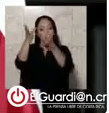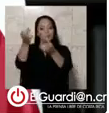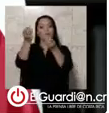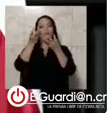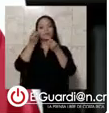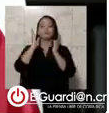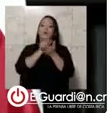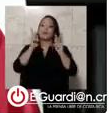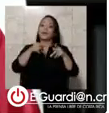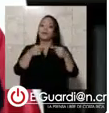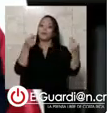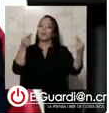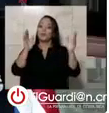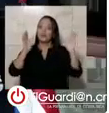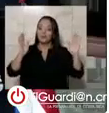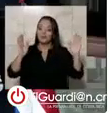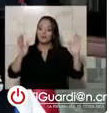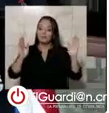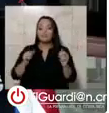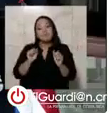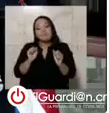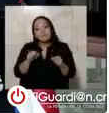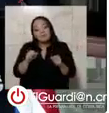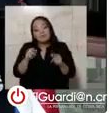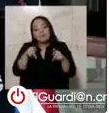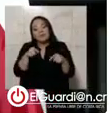se va a oponer. Probablemente los mismos que apoyaron